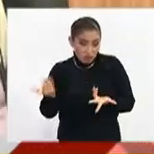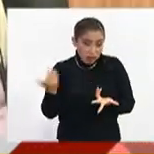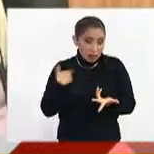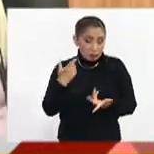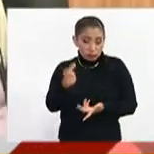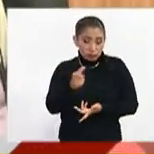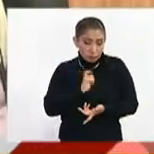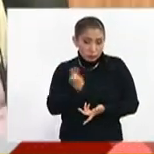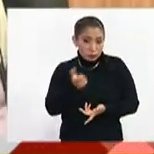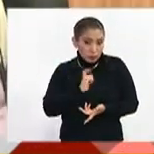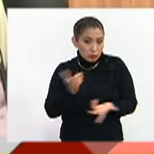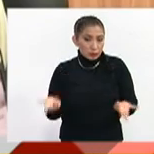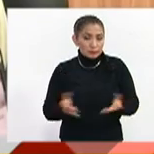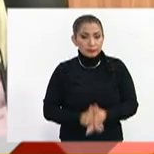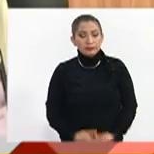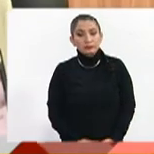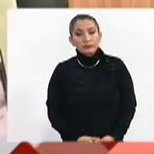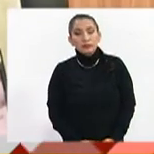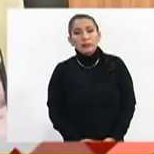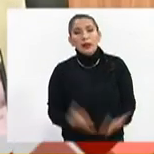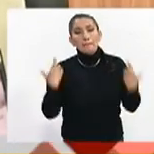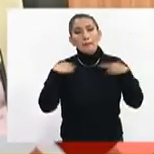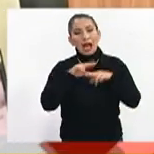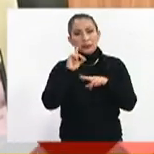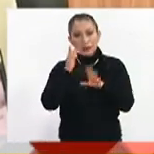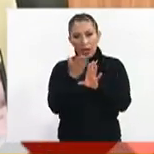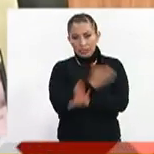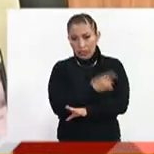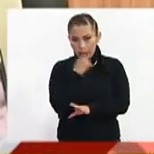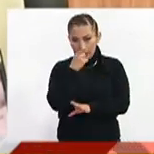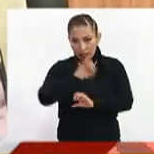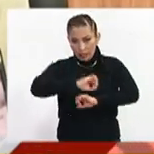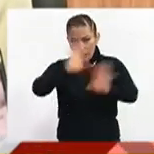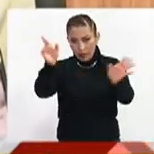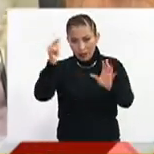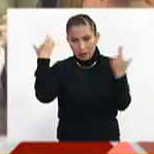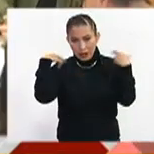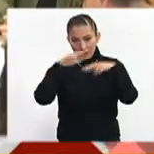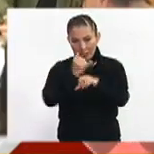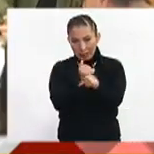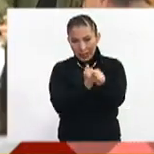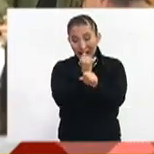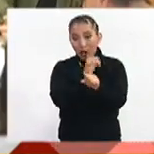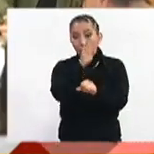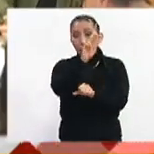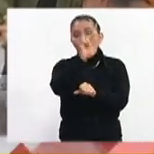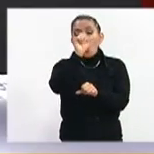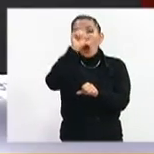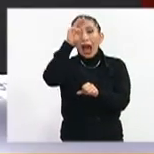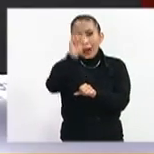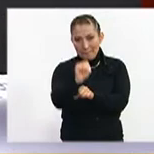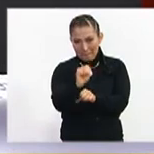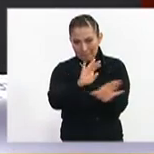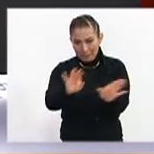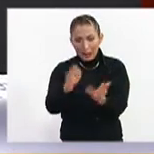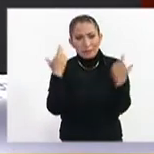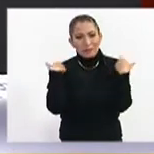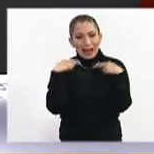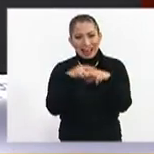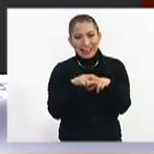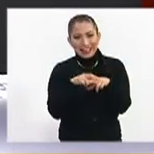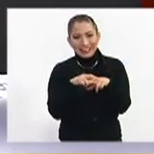de recibir tal apoyo. Así es. Maestra, antes que nada, claro que usted es profesora investigadora de la UAM. Maestra,